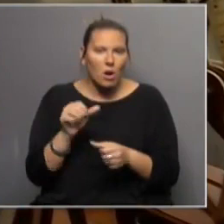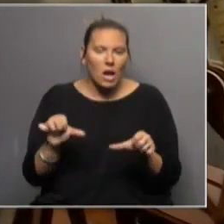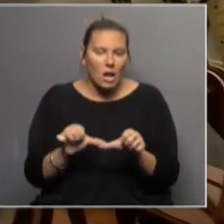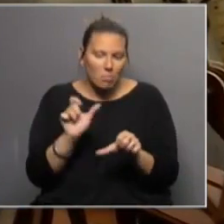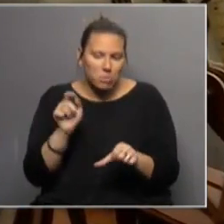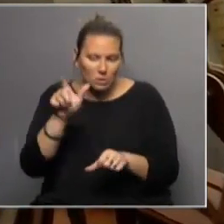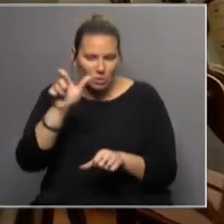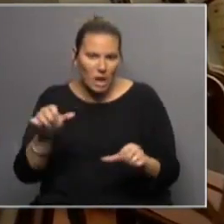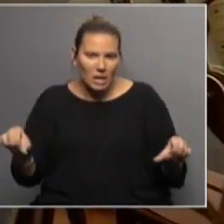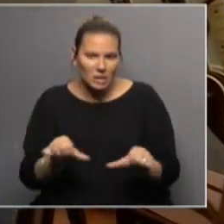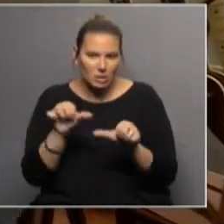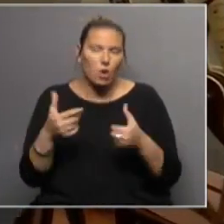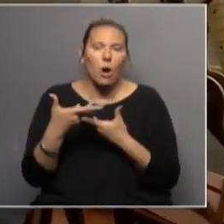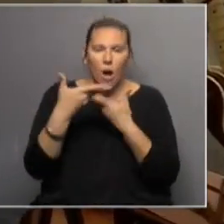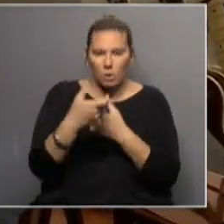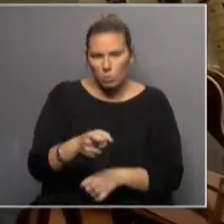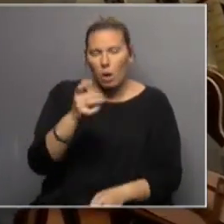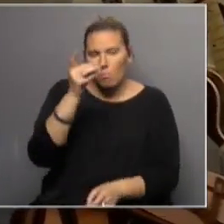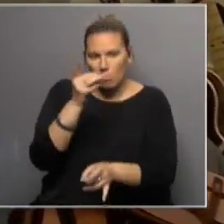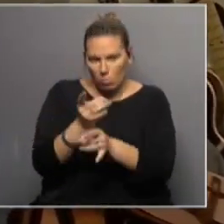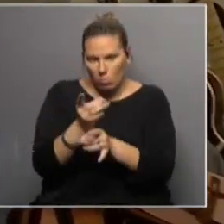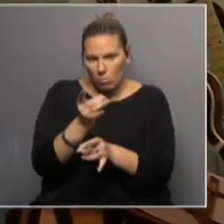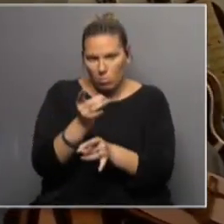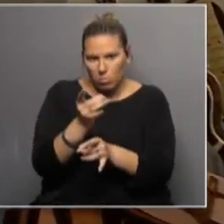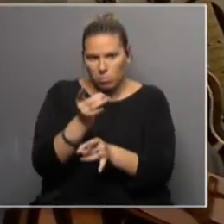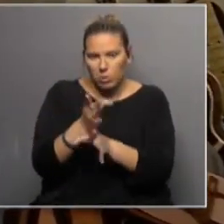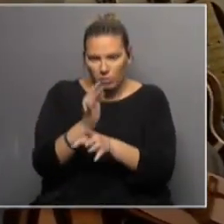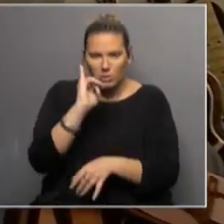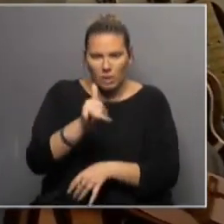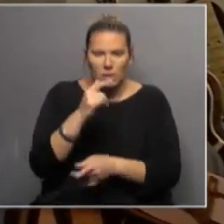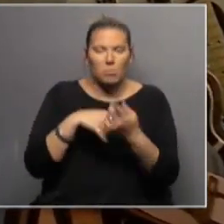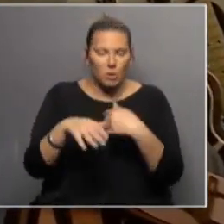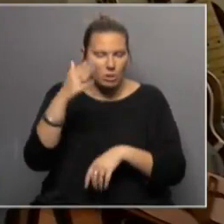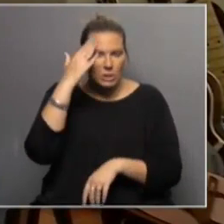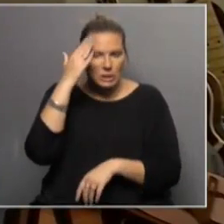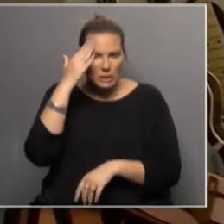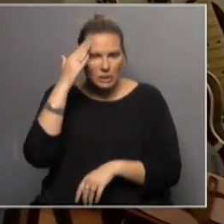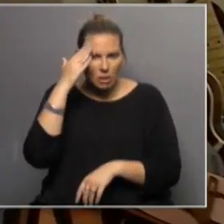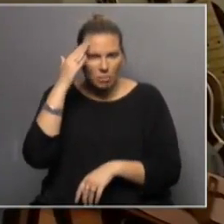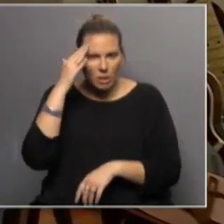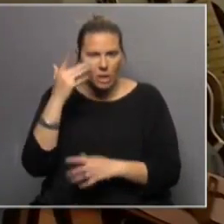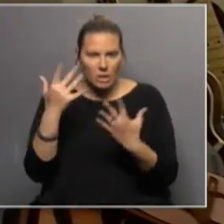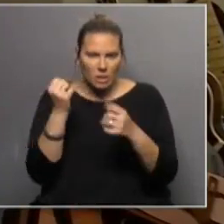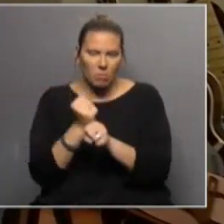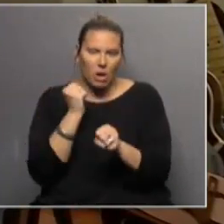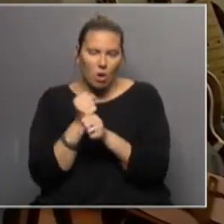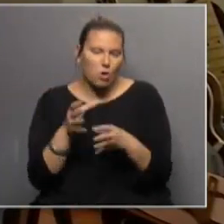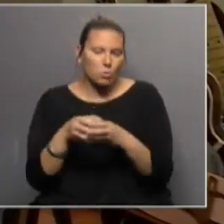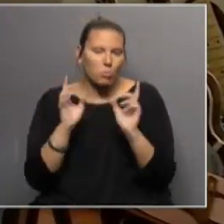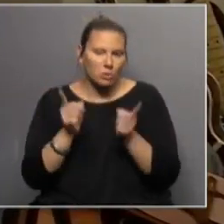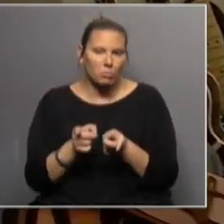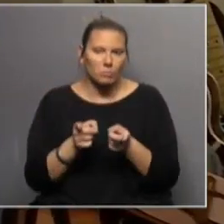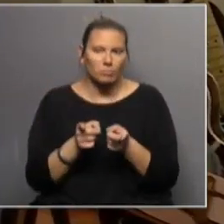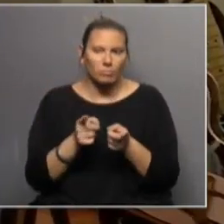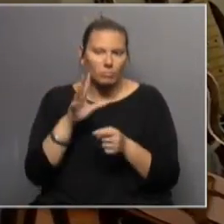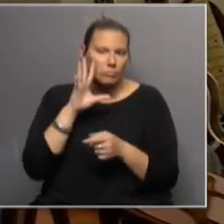él, con ayuda de profesionales también, pero bueno, sabés que está la mano de obra de la banda también ahí metida. ¿Te acordás